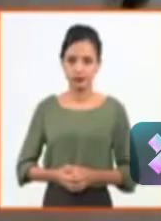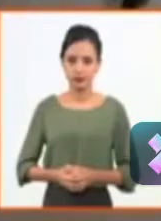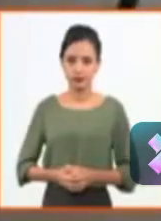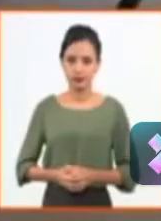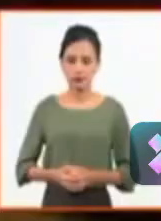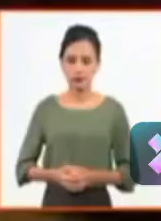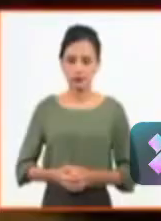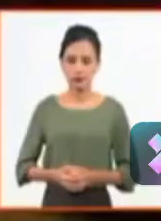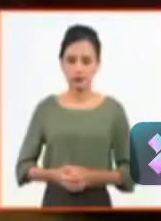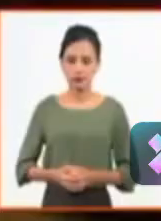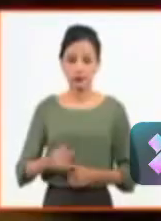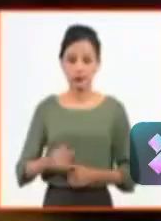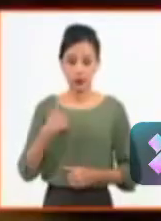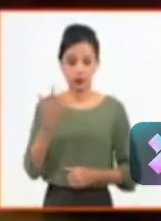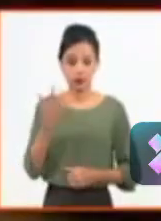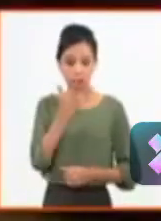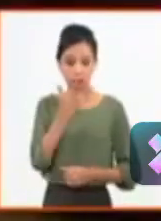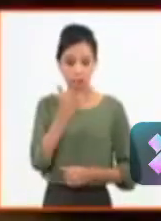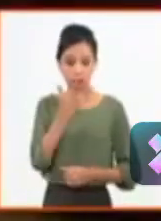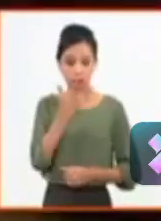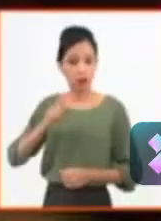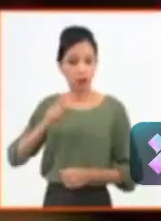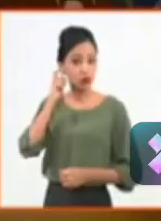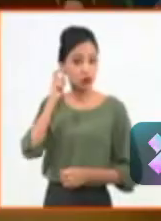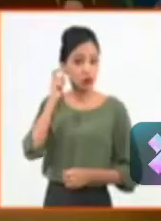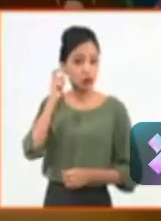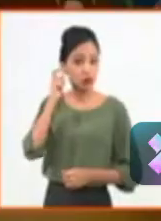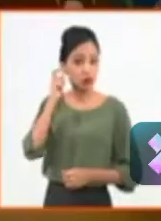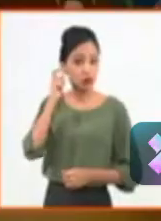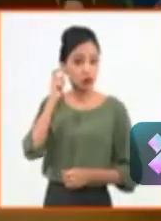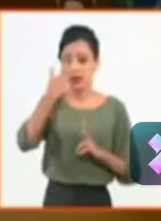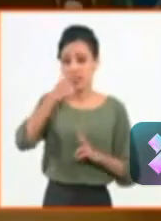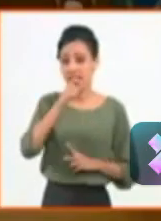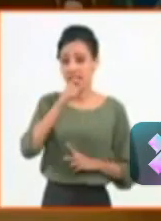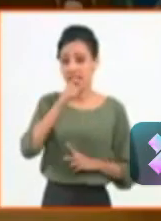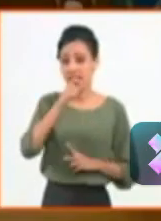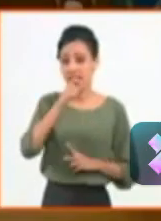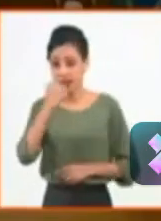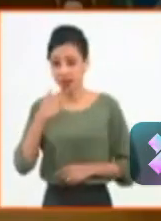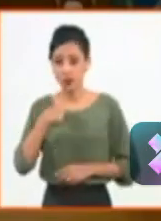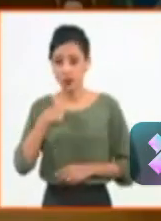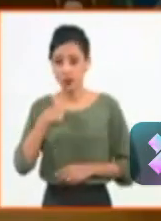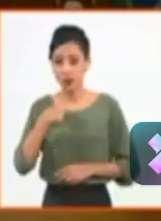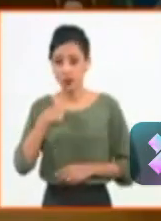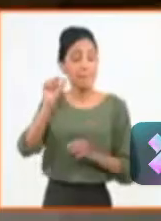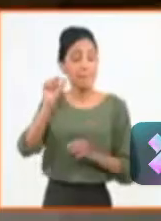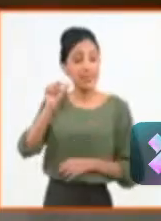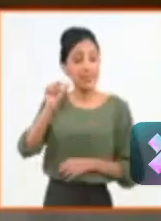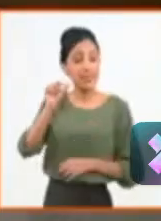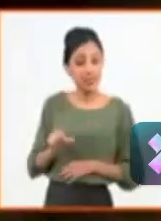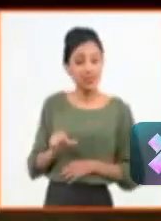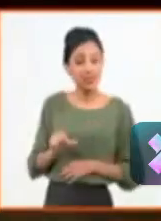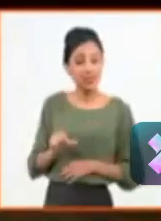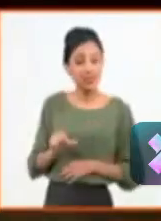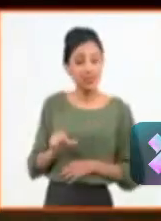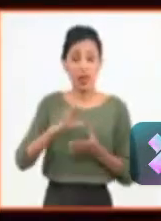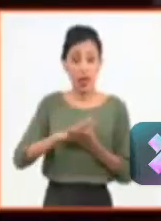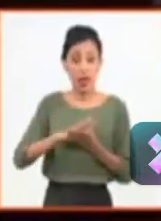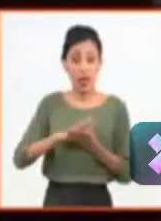soy la doctora Yamira López García, soy médico de profesión, especialista de primer grado en MGI en reumatología.